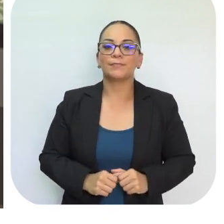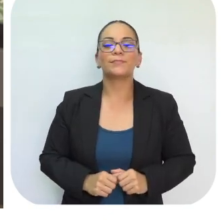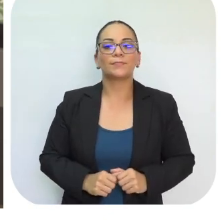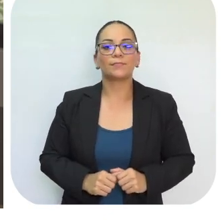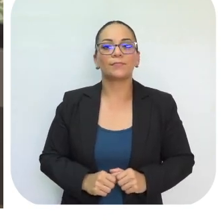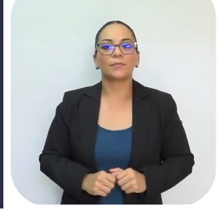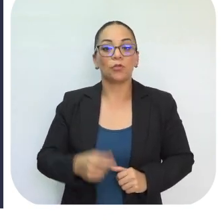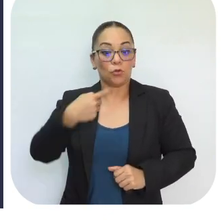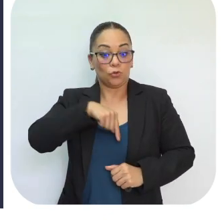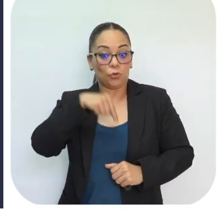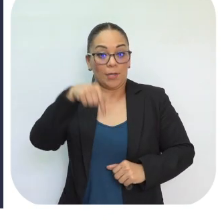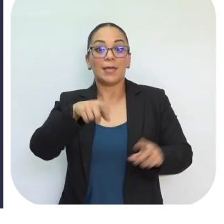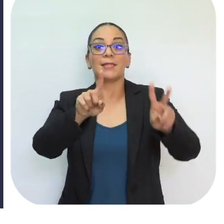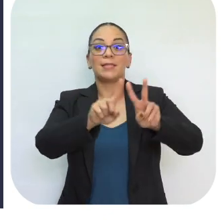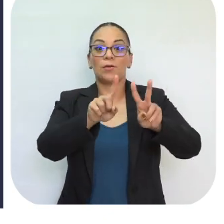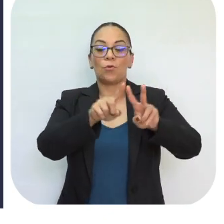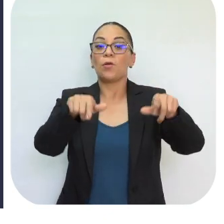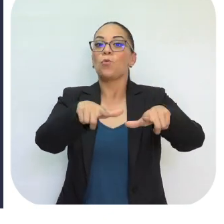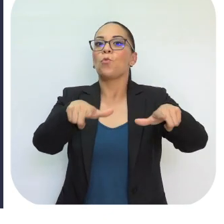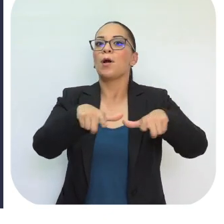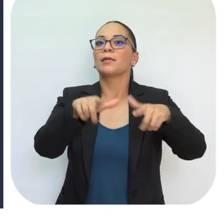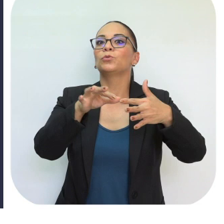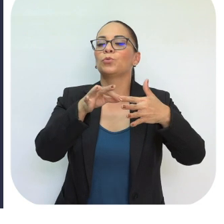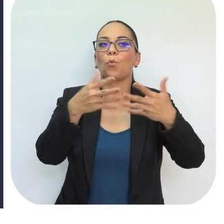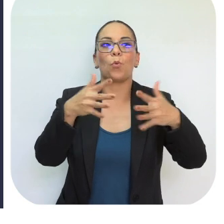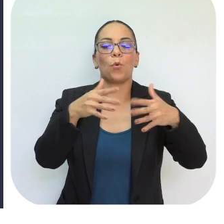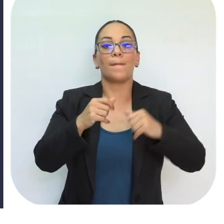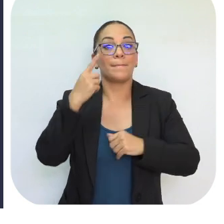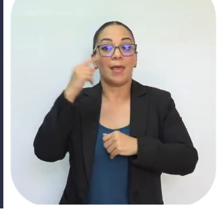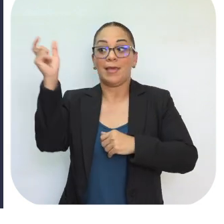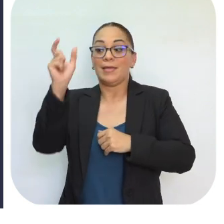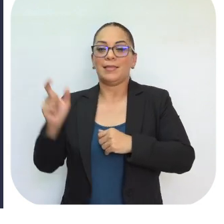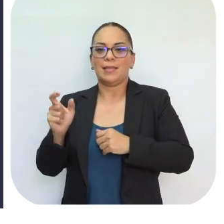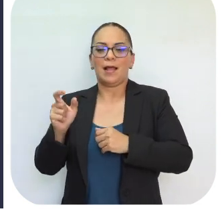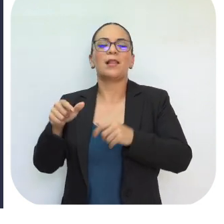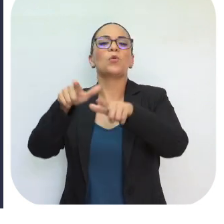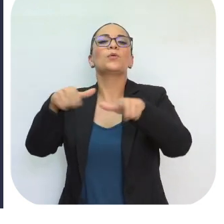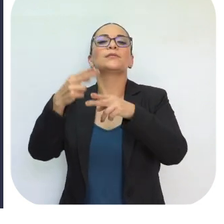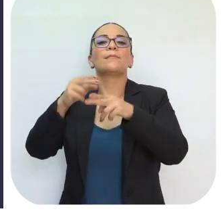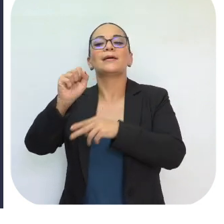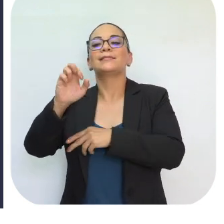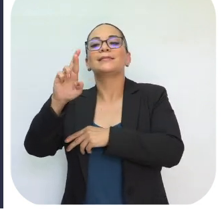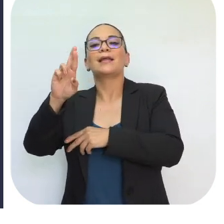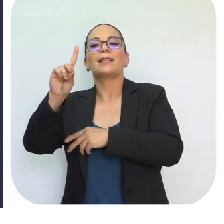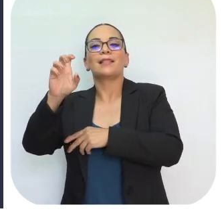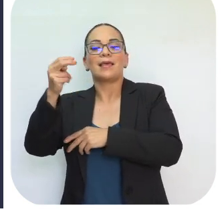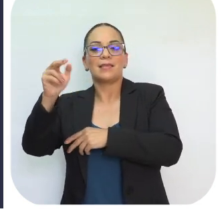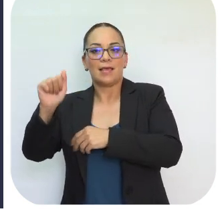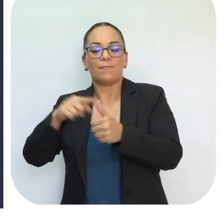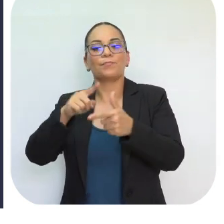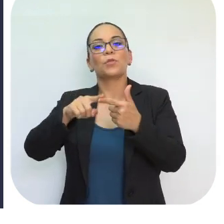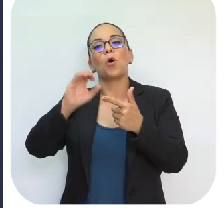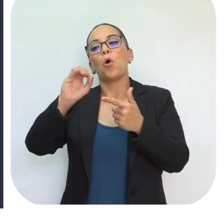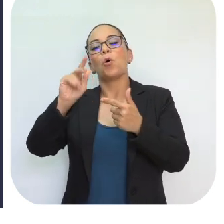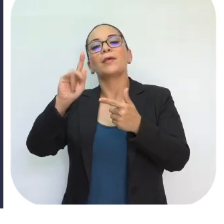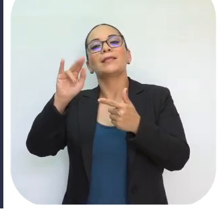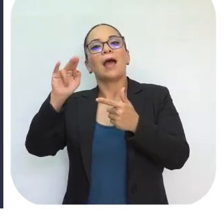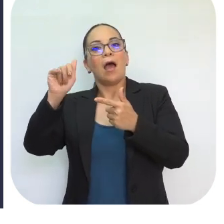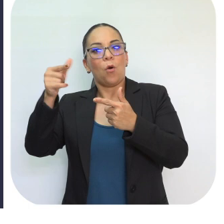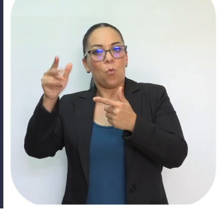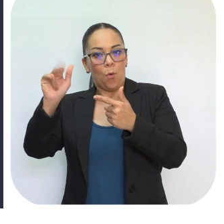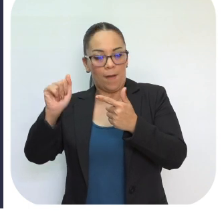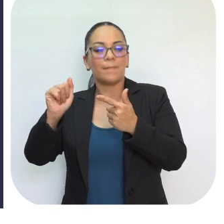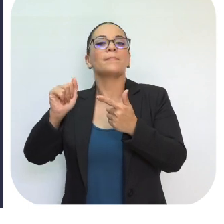exclusivo que hay uno en Italia que se llama Cerdeña, la ciudad de Okinawa en Japón,